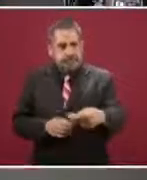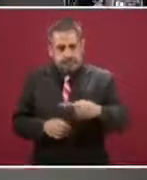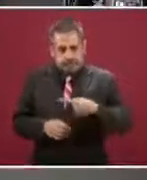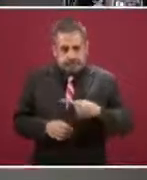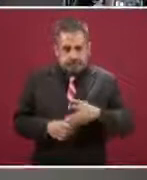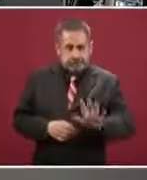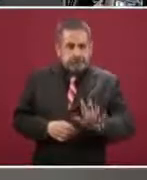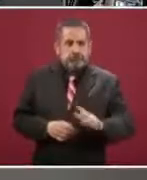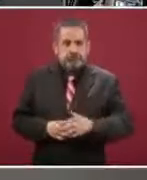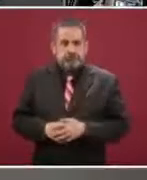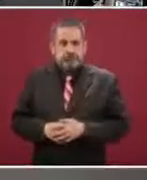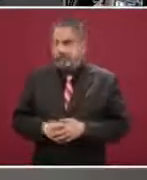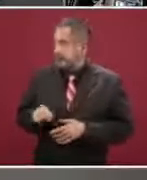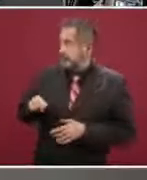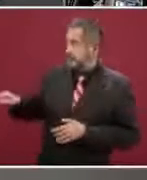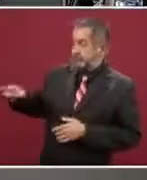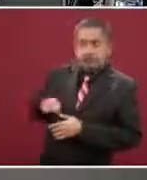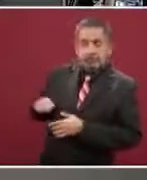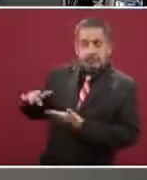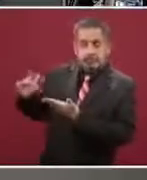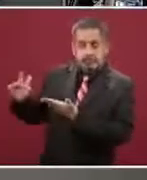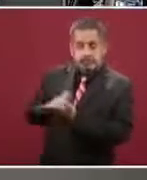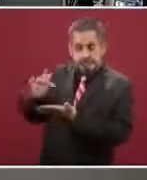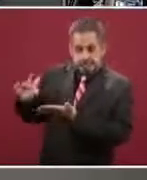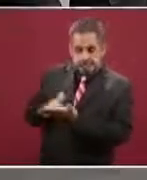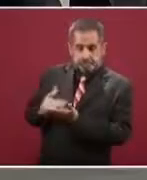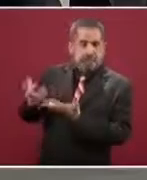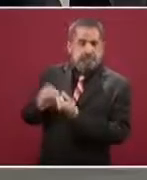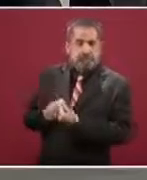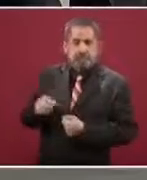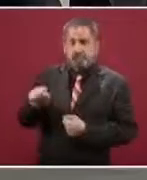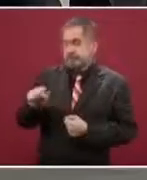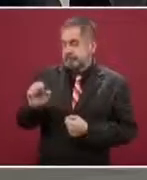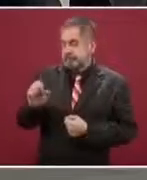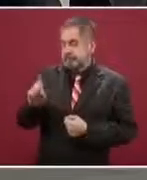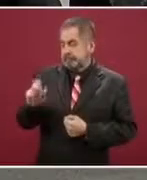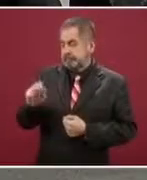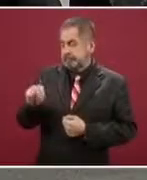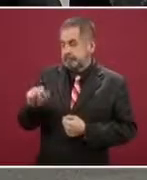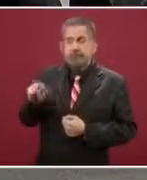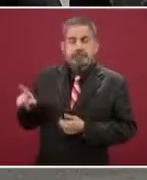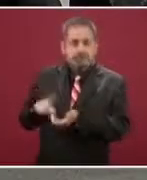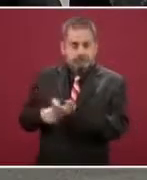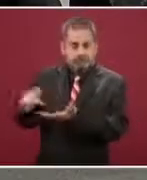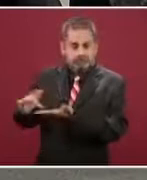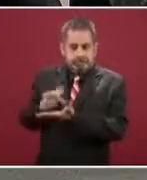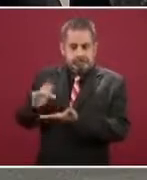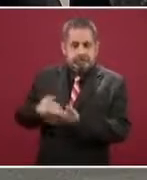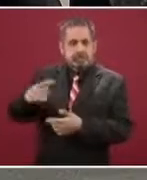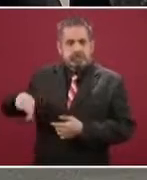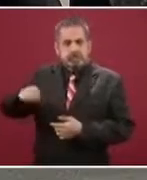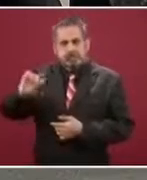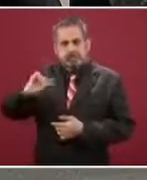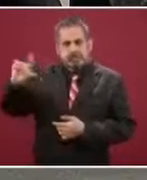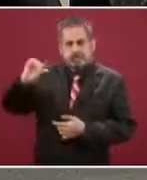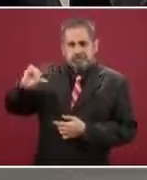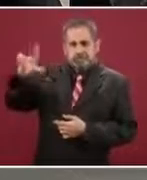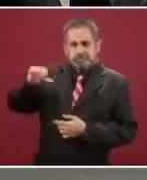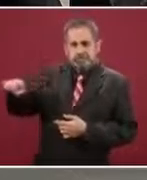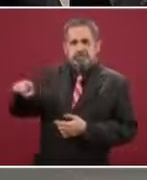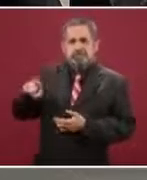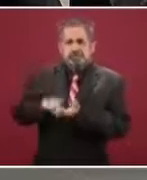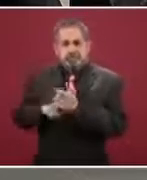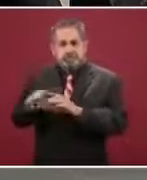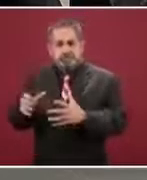apoyo en la Secretaría de la Defensa porque son profesionales, ¿sí?, y